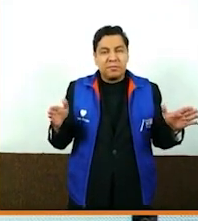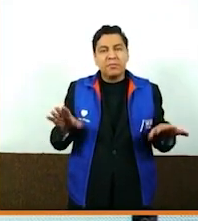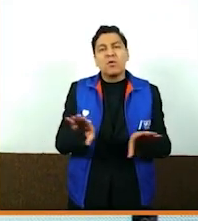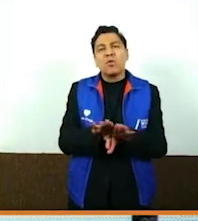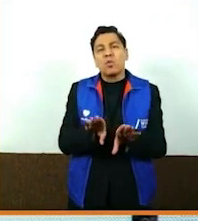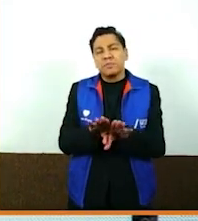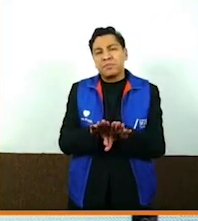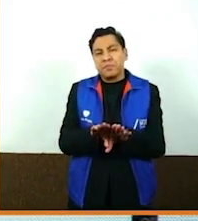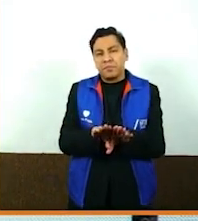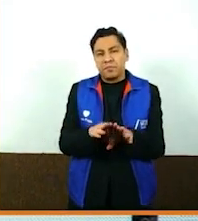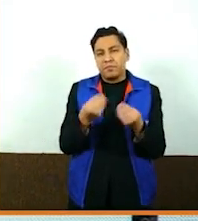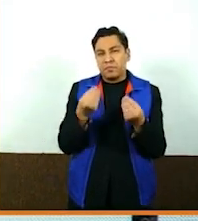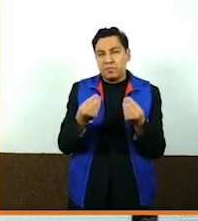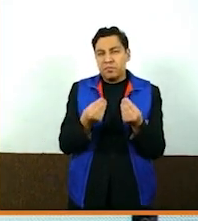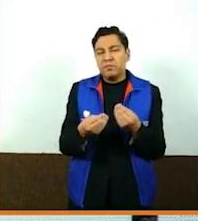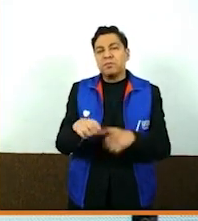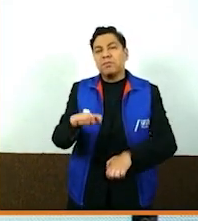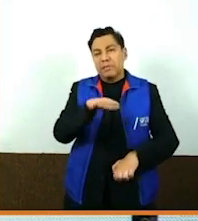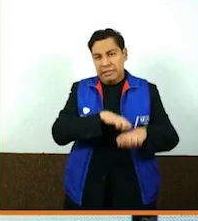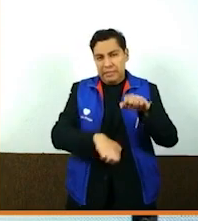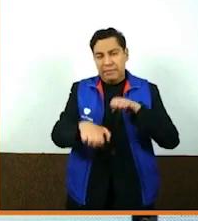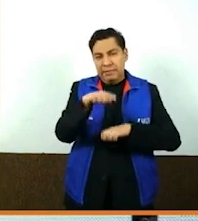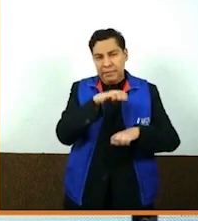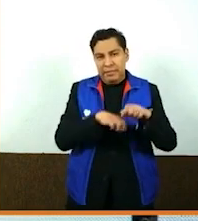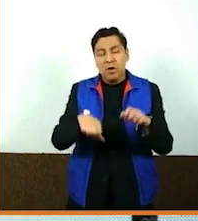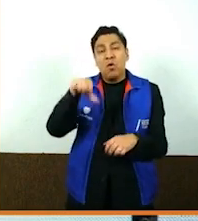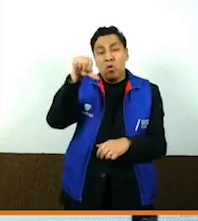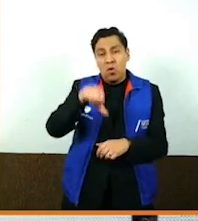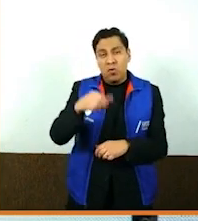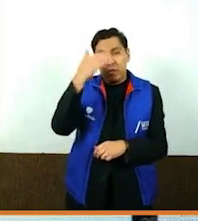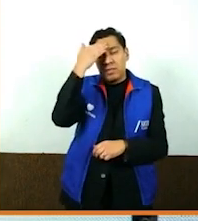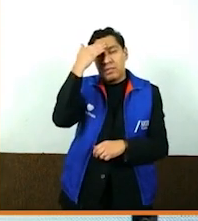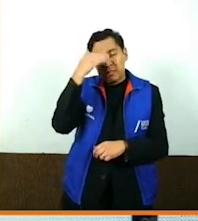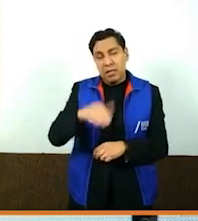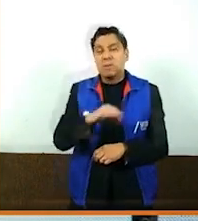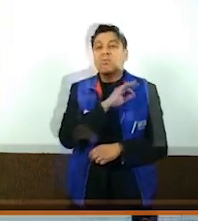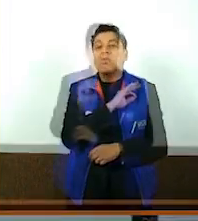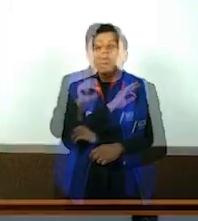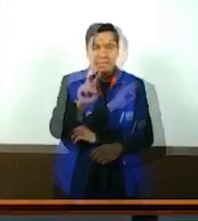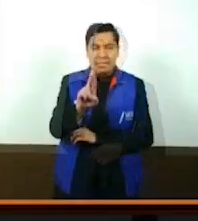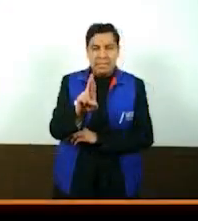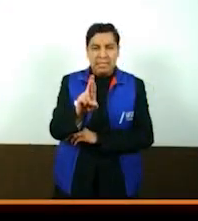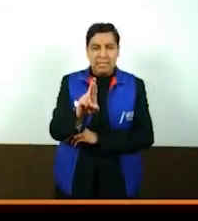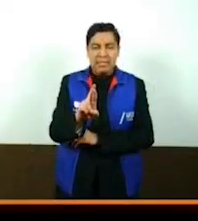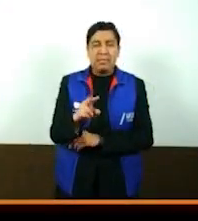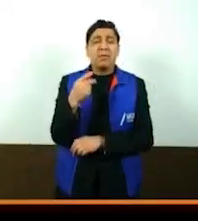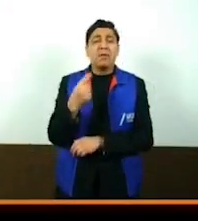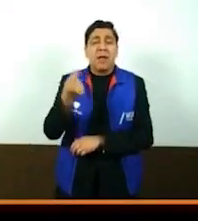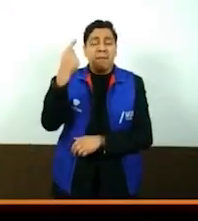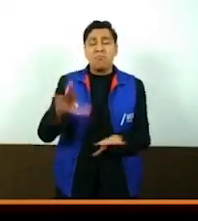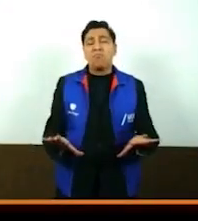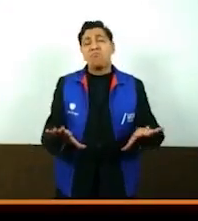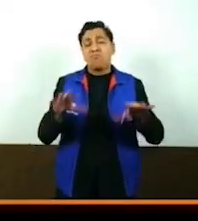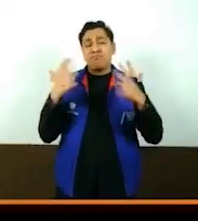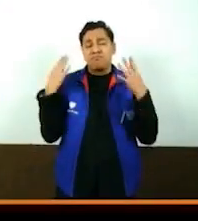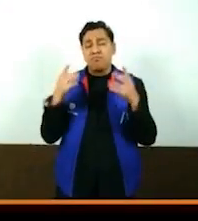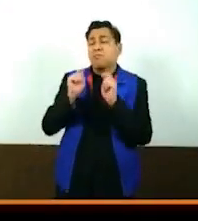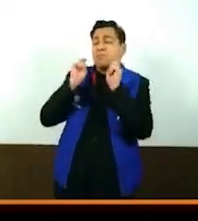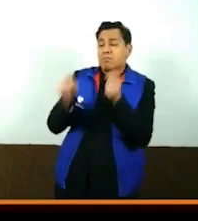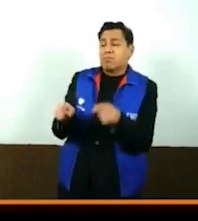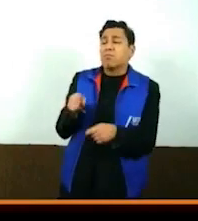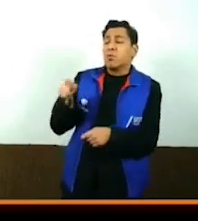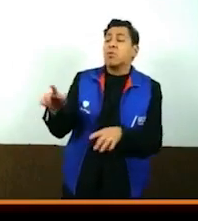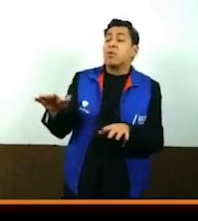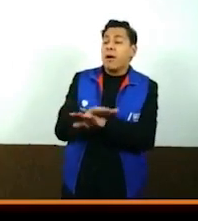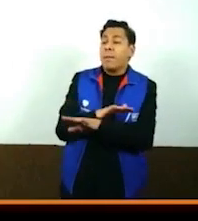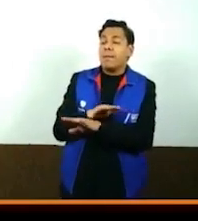también a muchísimas empresas, a miles de empresas que hoy saben que es posible y que hoy dar solo un área, porque esa área